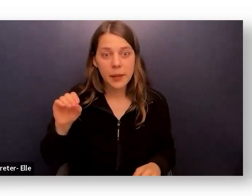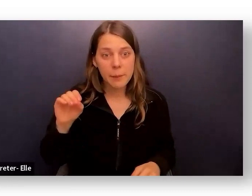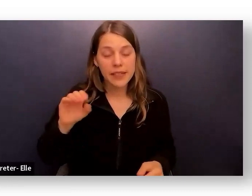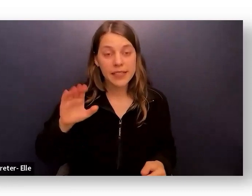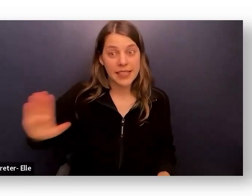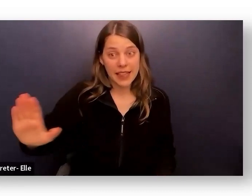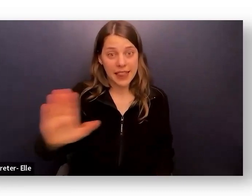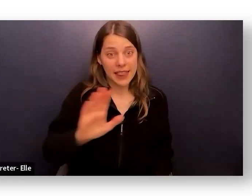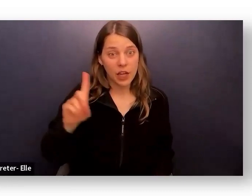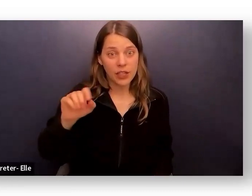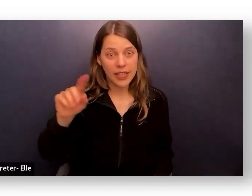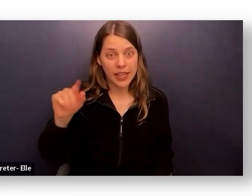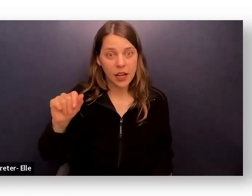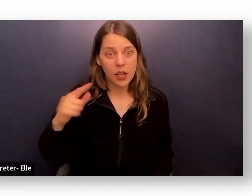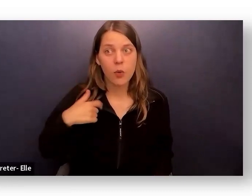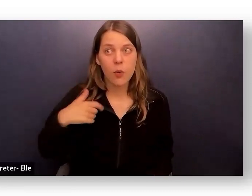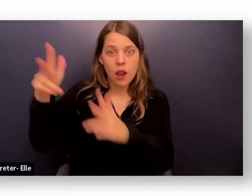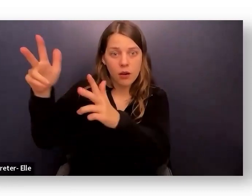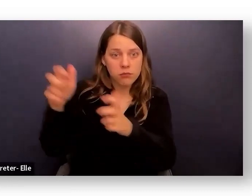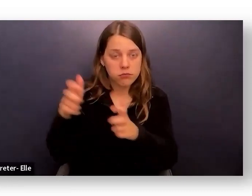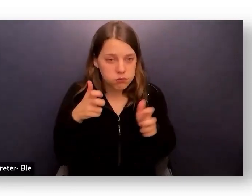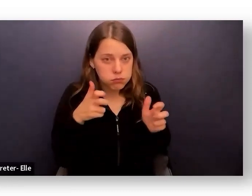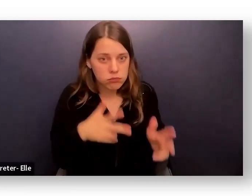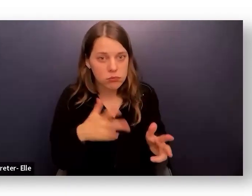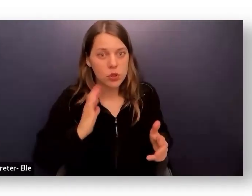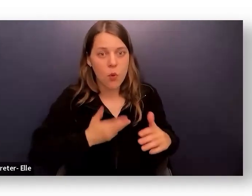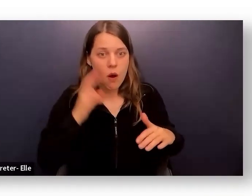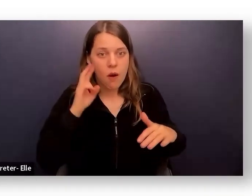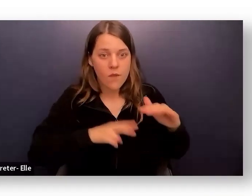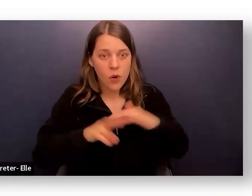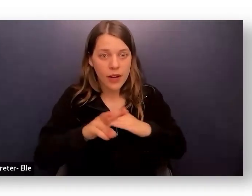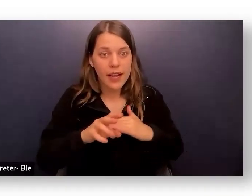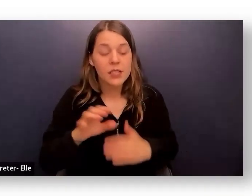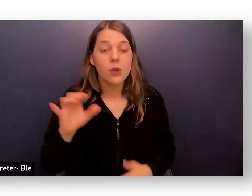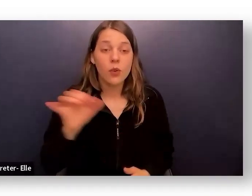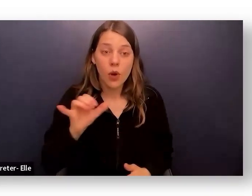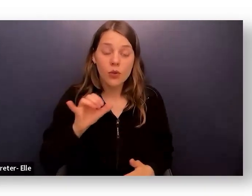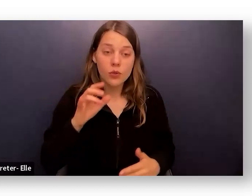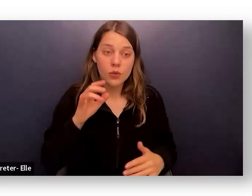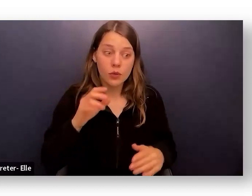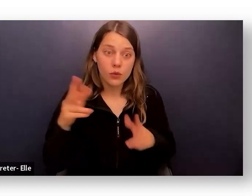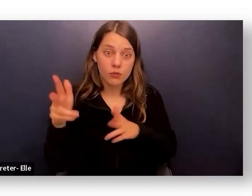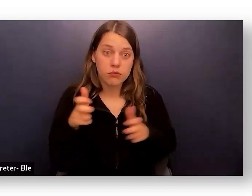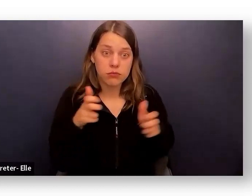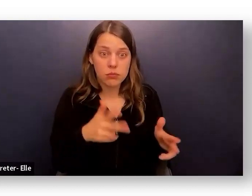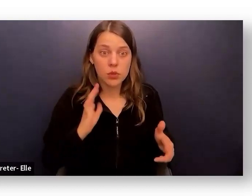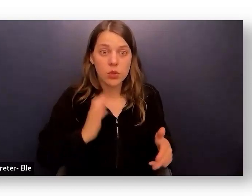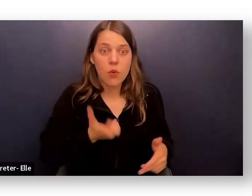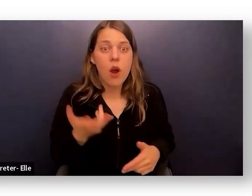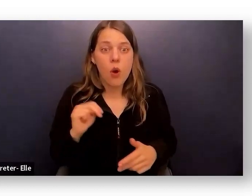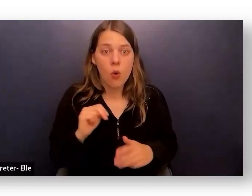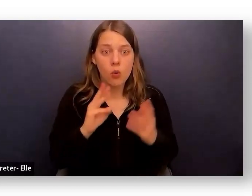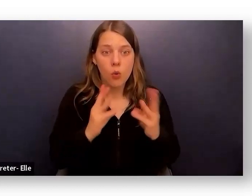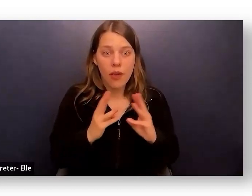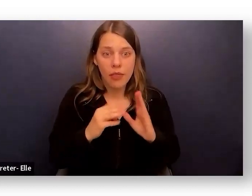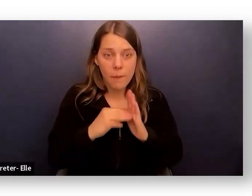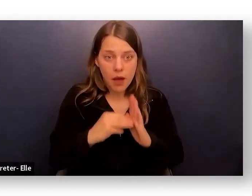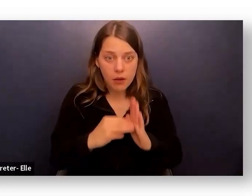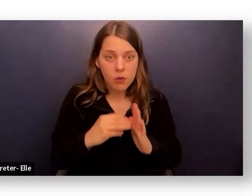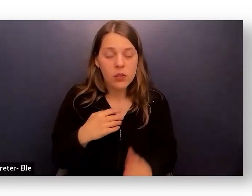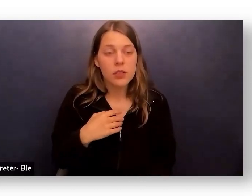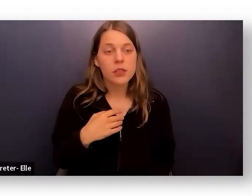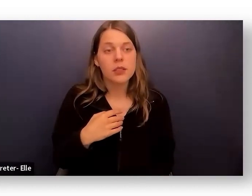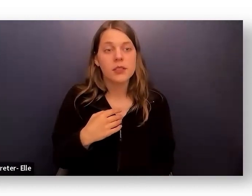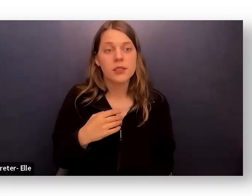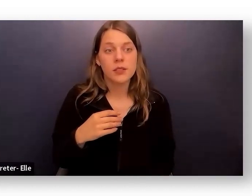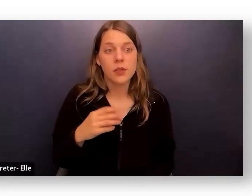Nosotros usamos todos los datos para ponerlo en nuestro pronóstico. Y también lo usamos para nuestro modelado de